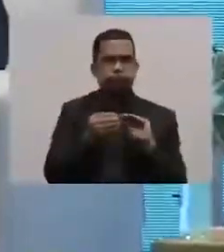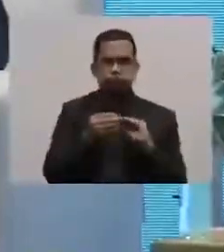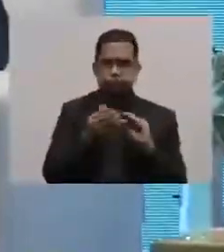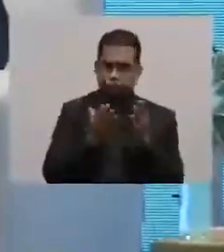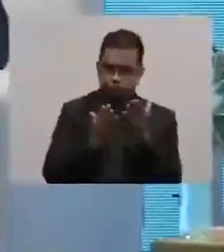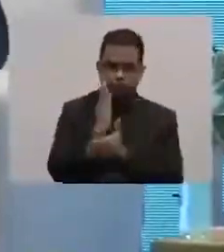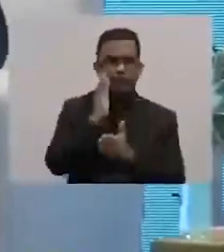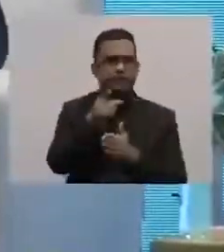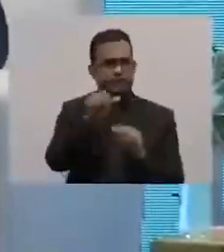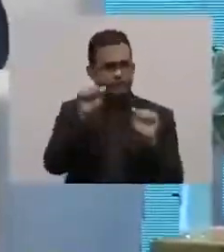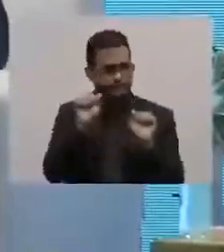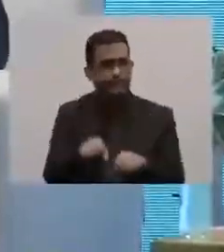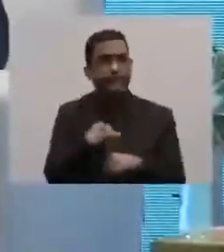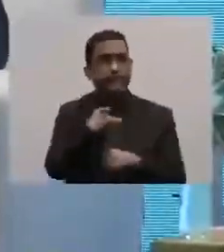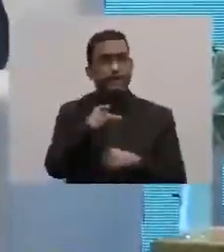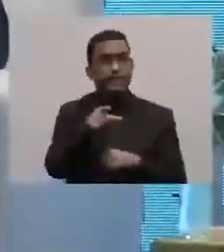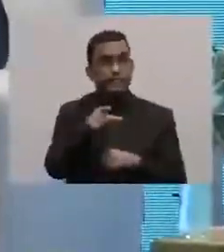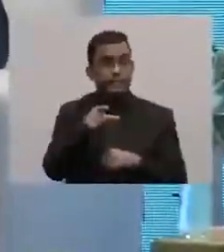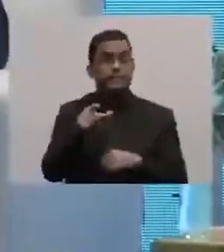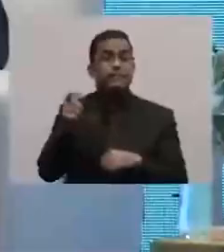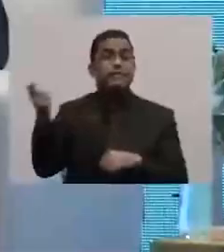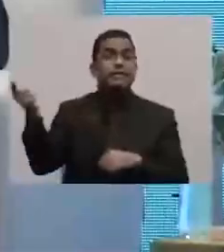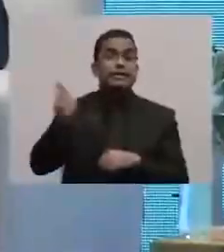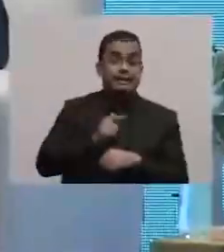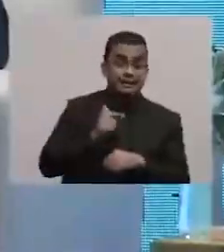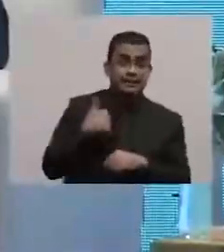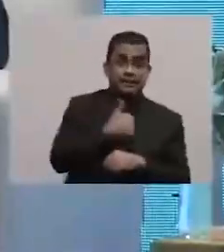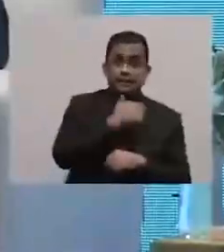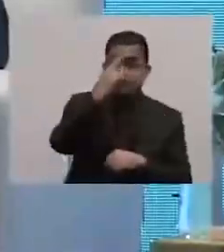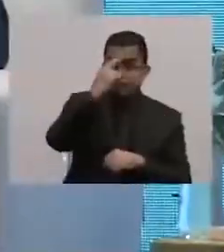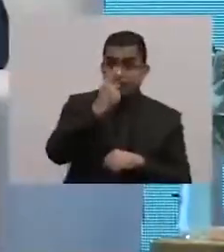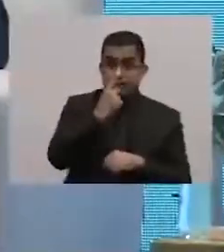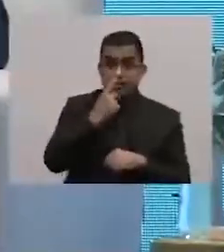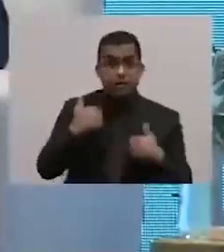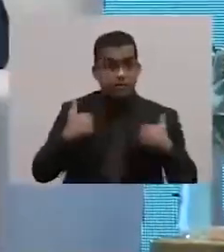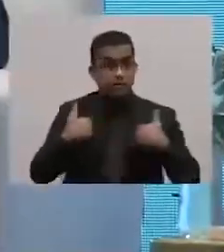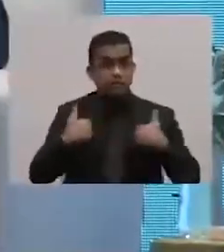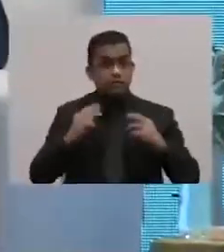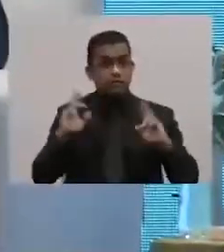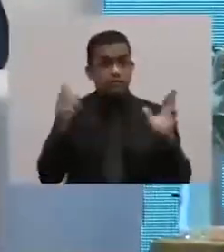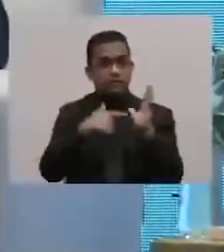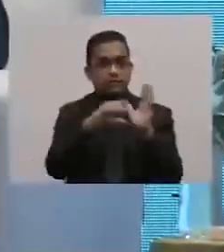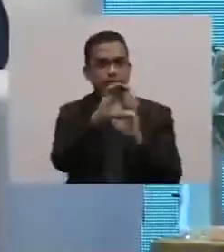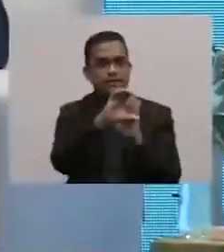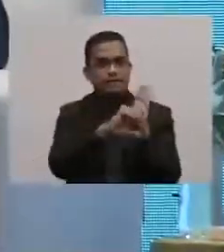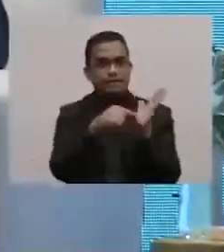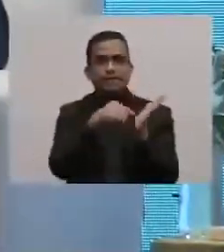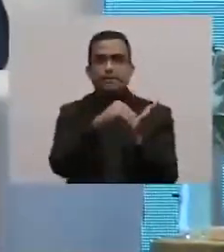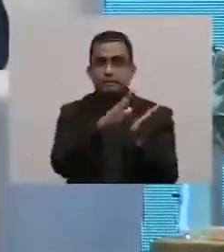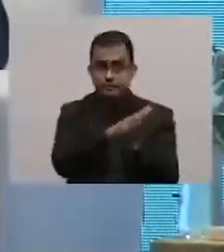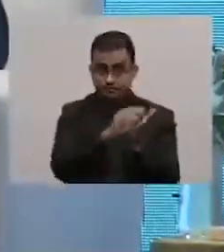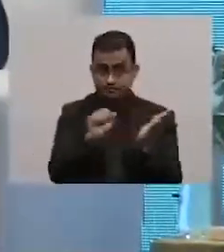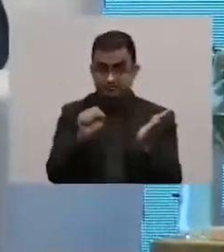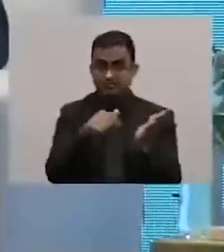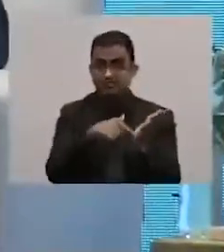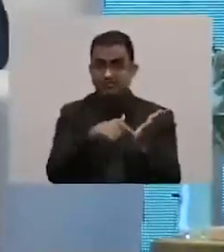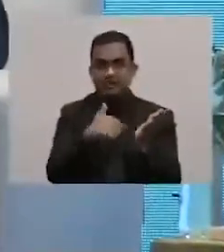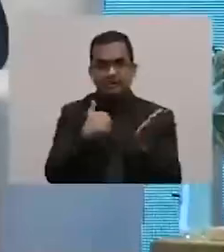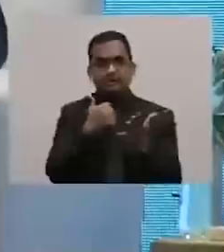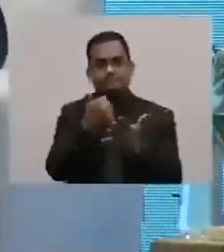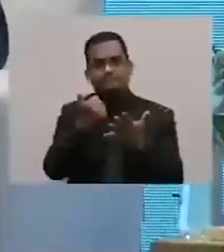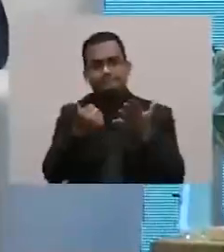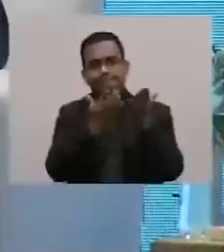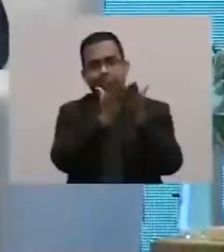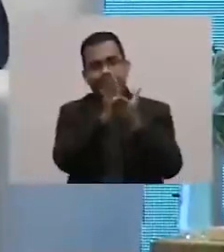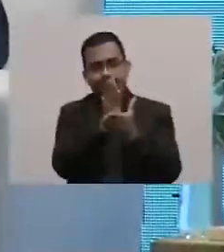humana. La República Dominicana, nosotros tenemos constitucionalizado ese derecho, como otros tantos derechos